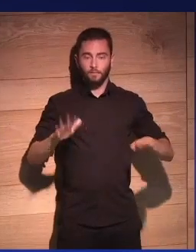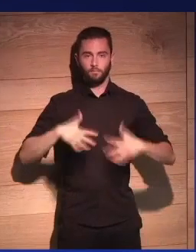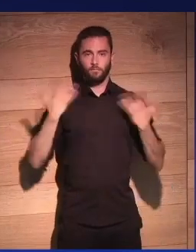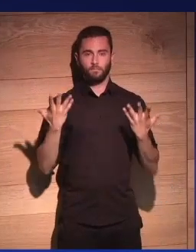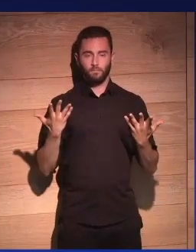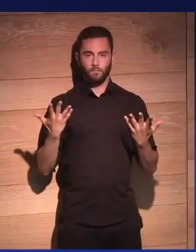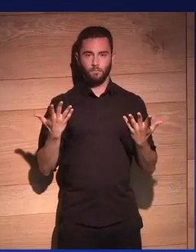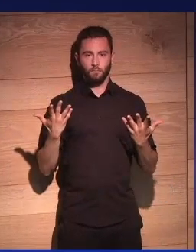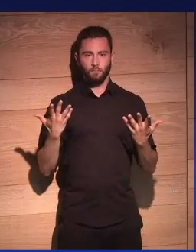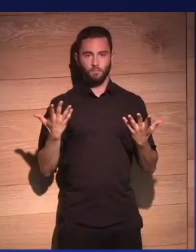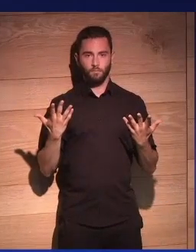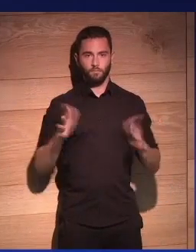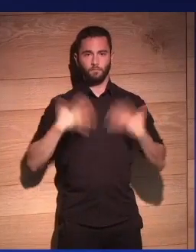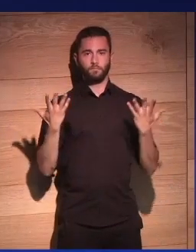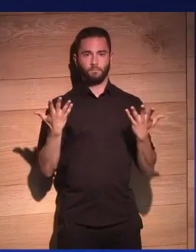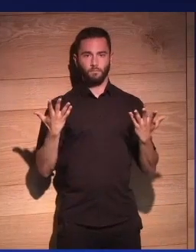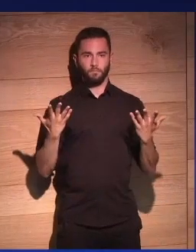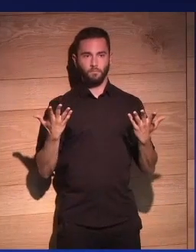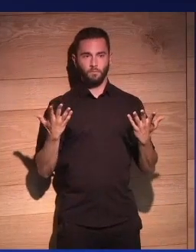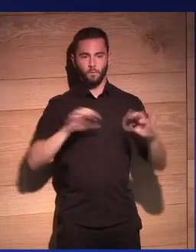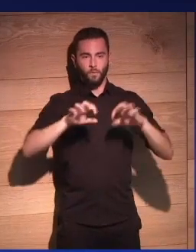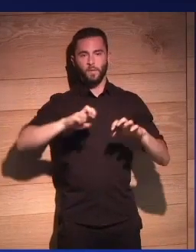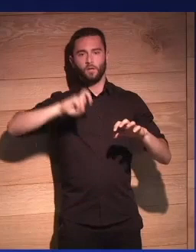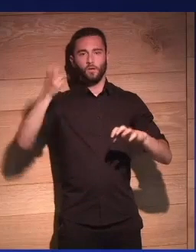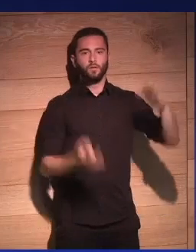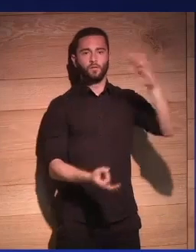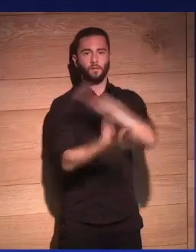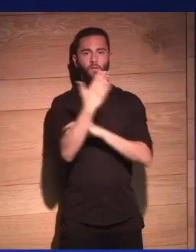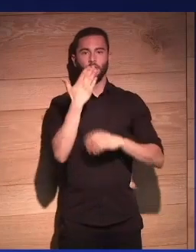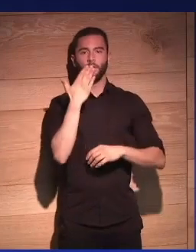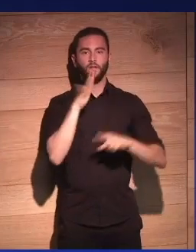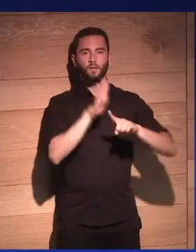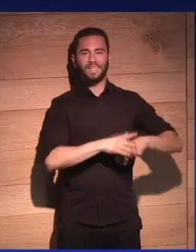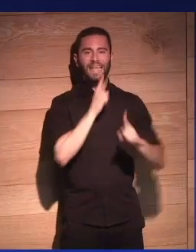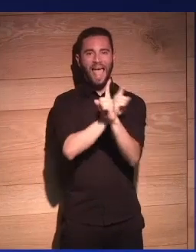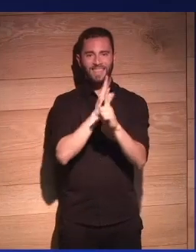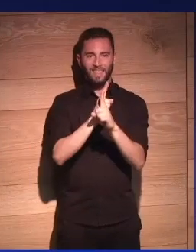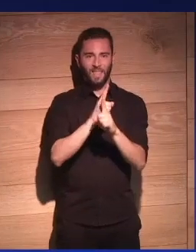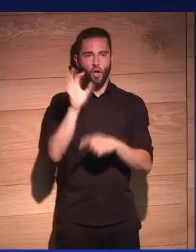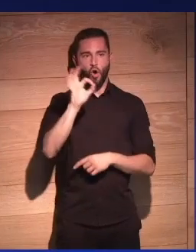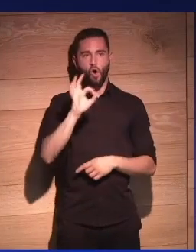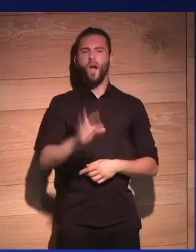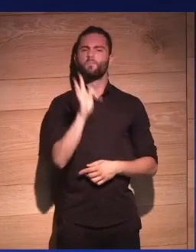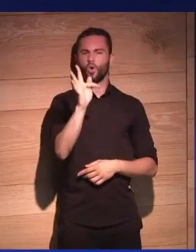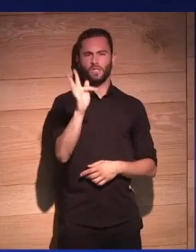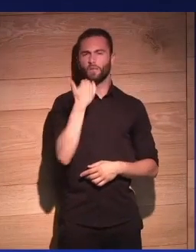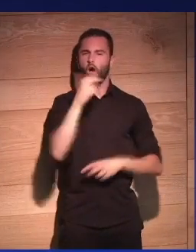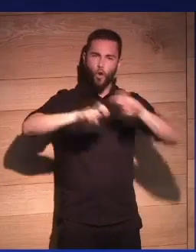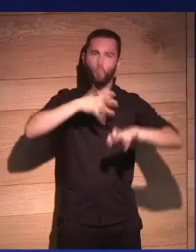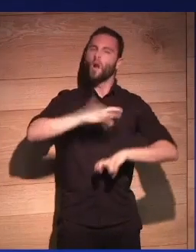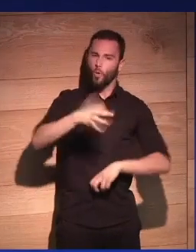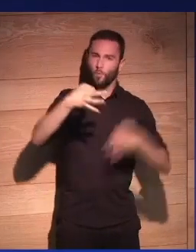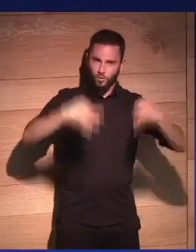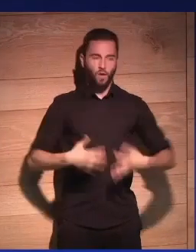repente empezamos ¿no? Empiezas a originar otro movimiento, ¿no? Antiedadismo le podríamos llamar, o en positivo. Podemos buscar algo en positivo, ¿no?